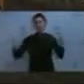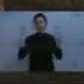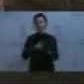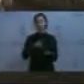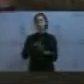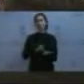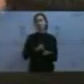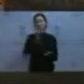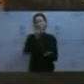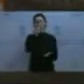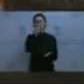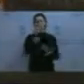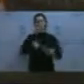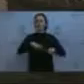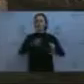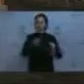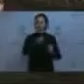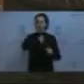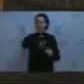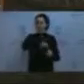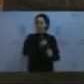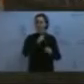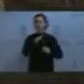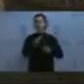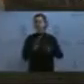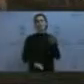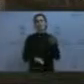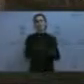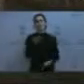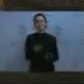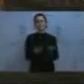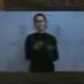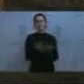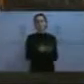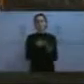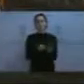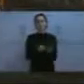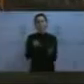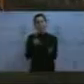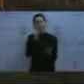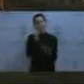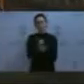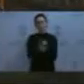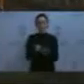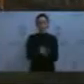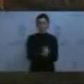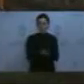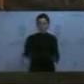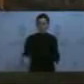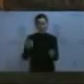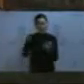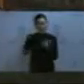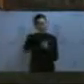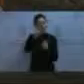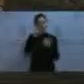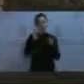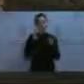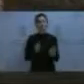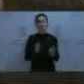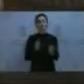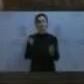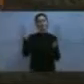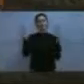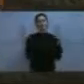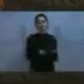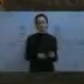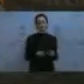periodo, realizaremos una evaluación del plan piloto, porque, como usted sabe, y ya he dicho muchas veces,